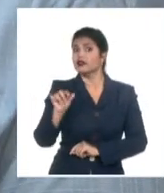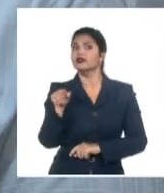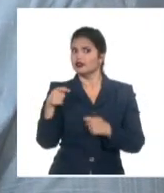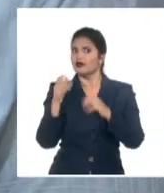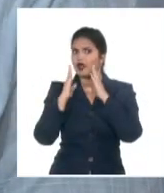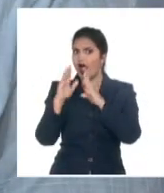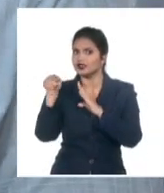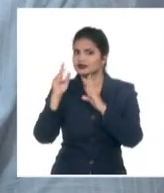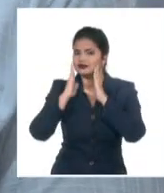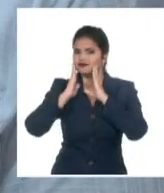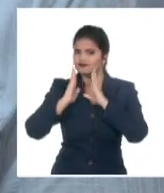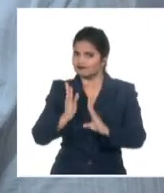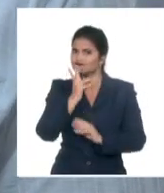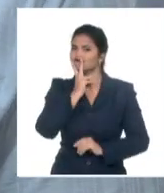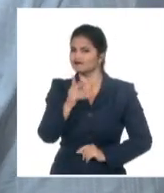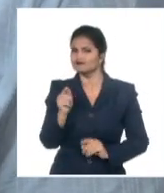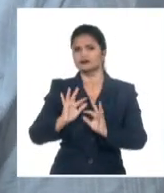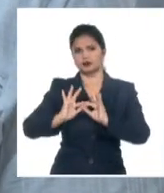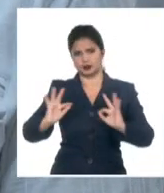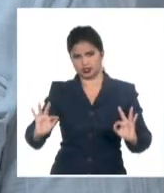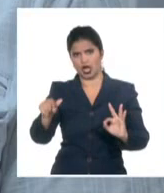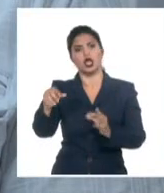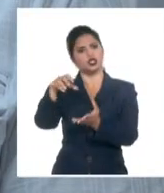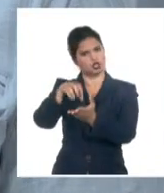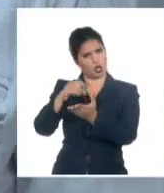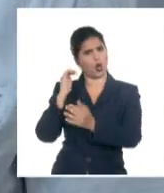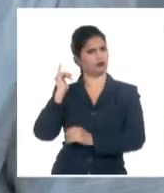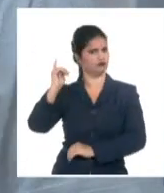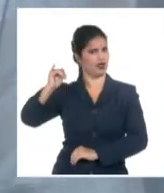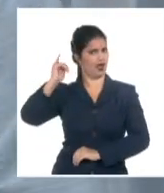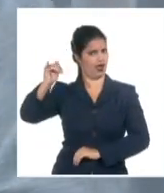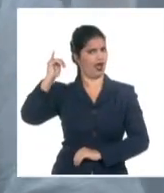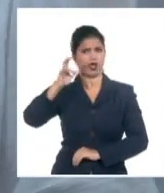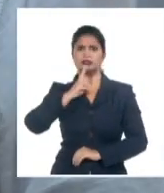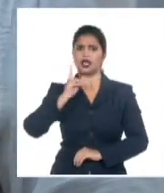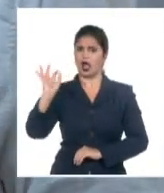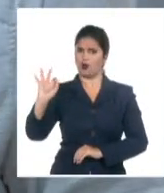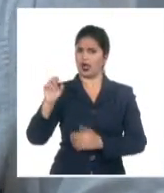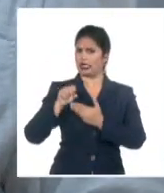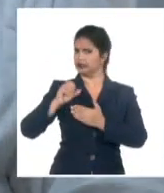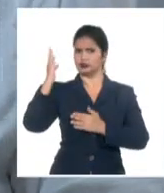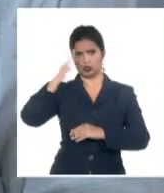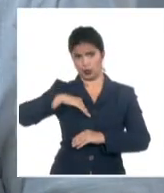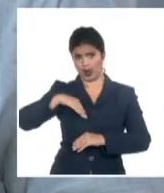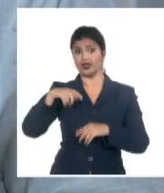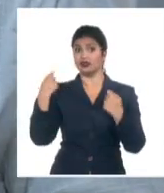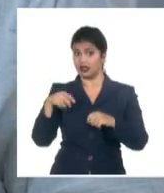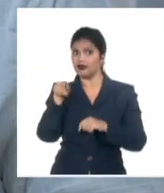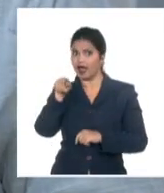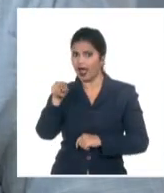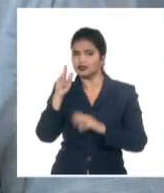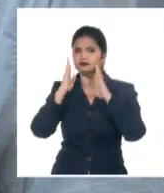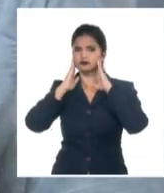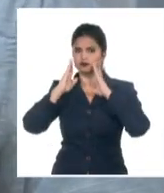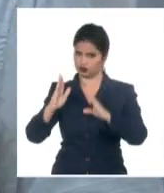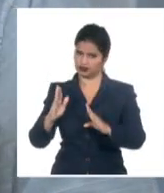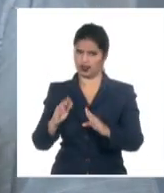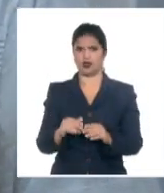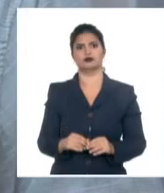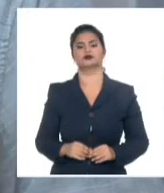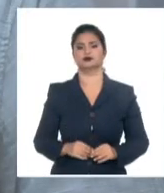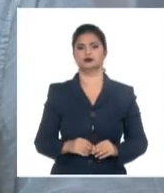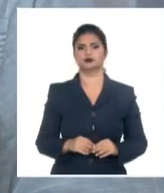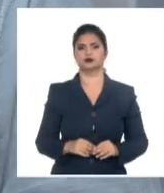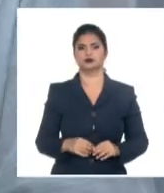la sangre que se corre por las venas. Y entonces, no podemos estimular el consumo. Por lo tanto,